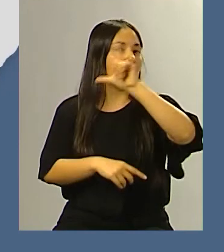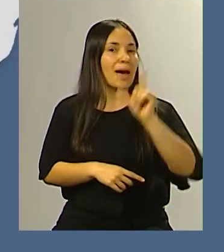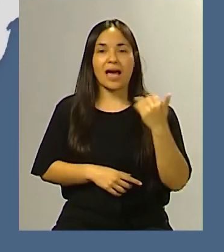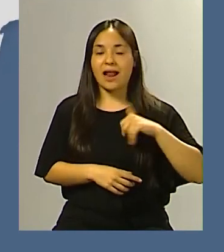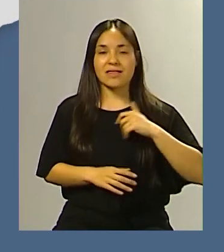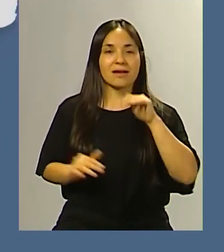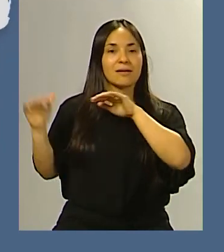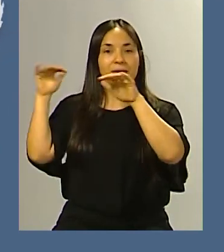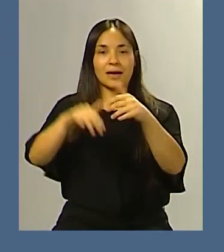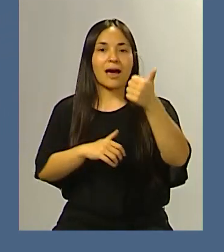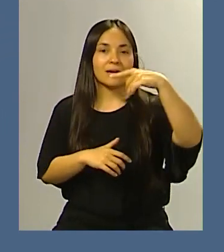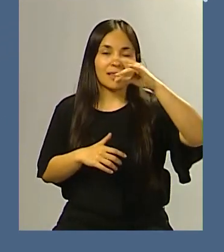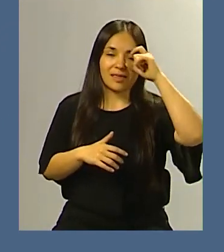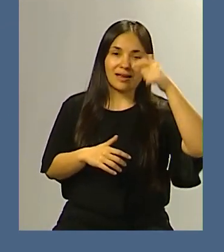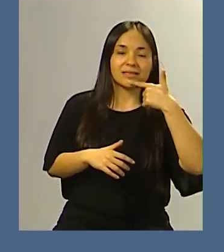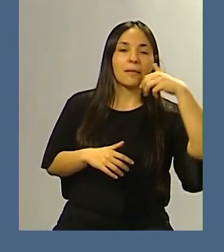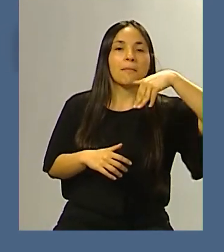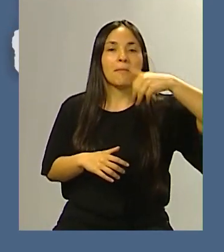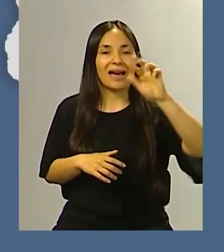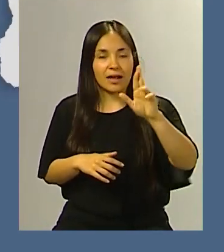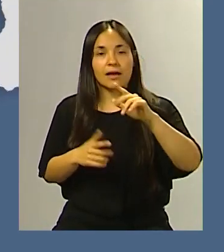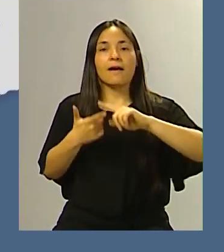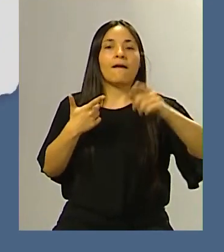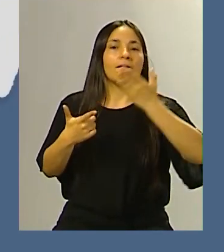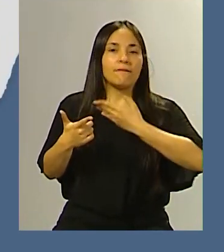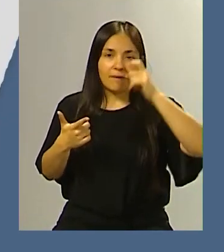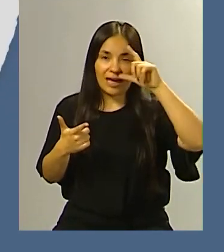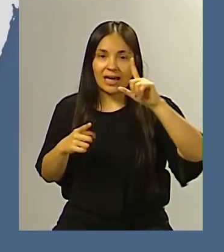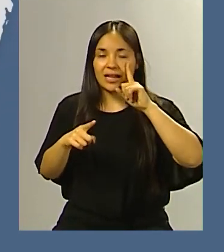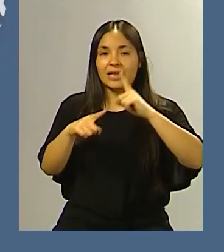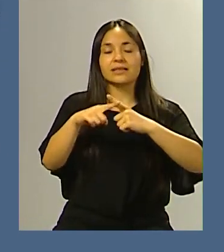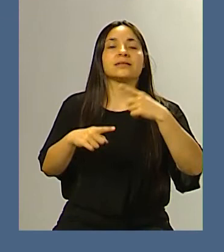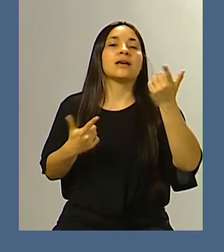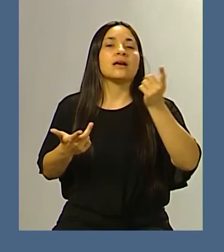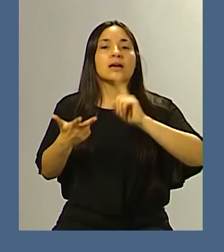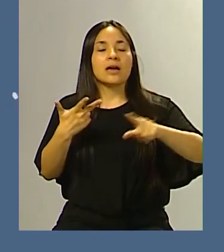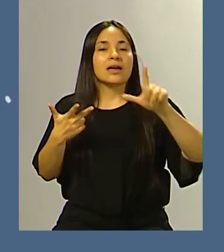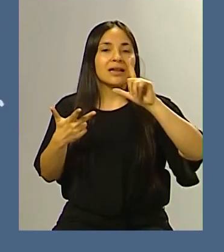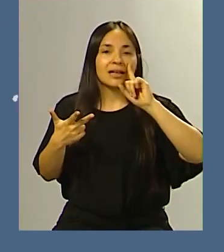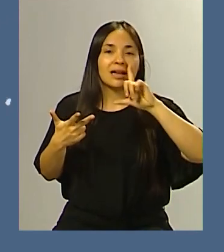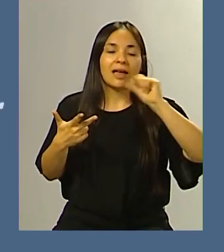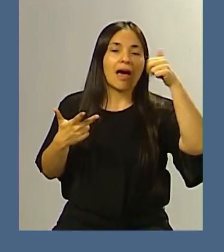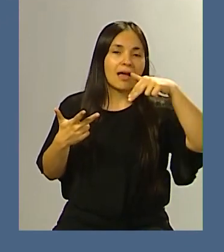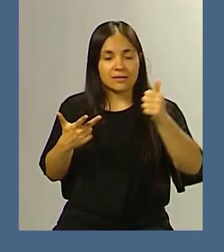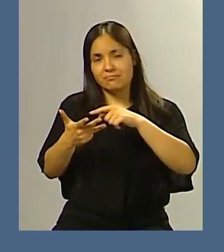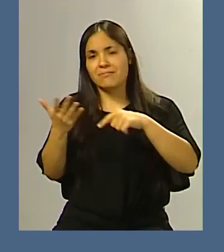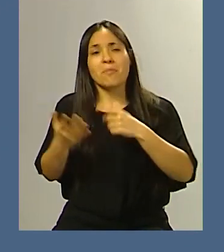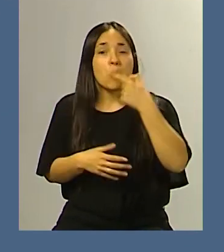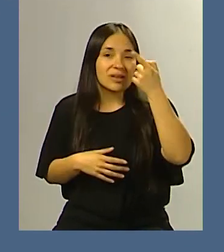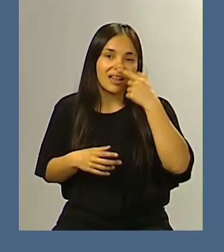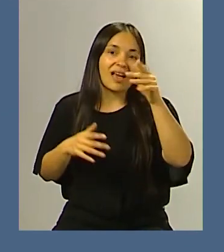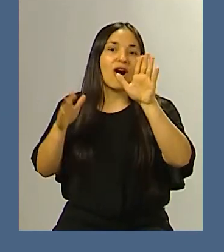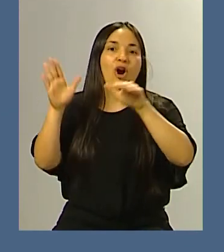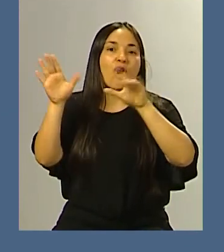entre ellos Andrés Malamud, Félix Peña, Diana Tusi. Es muy importante la convocatoria, los esperamos a todos y